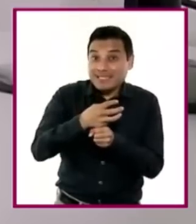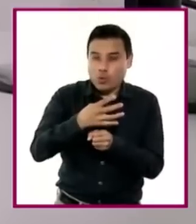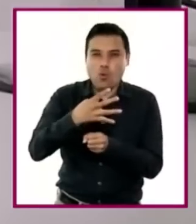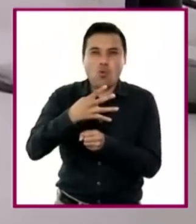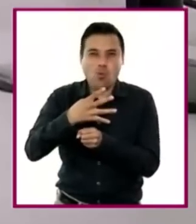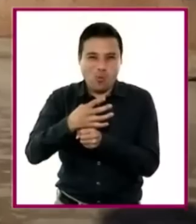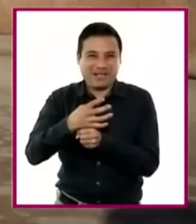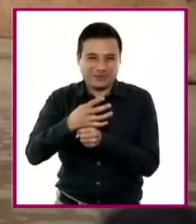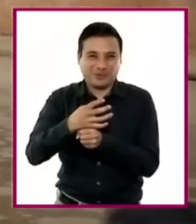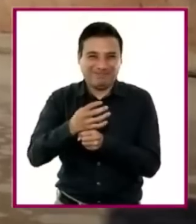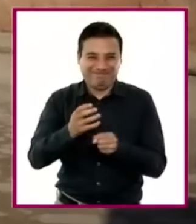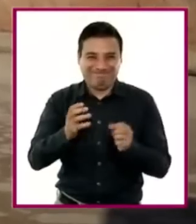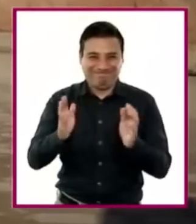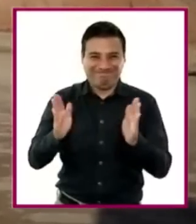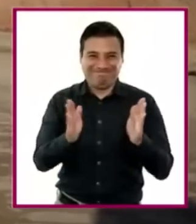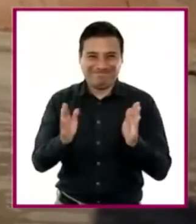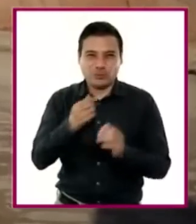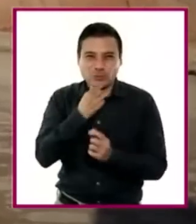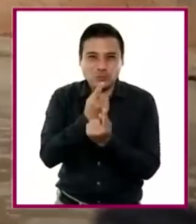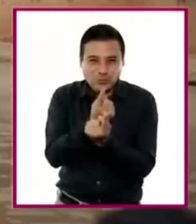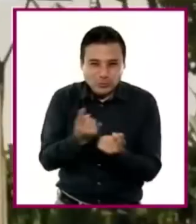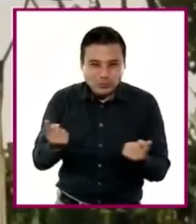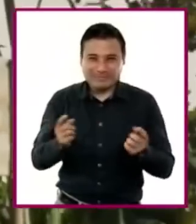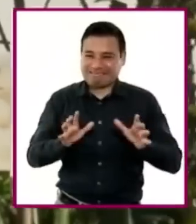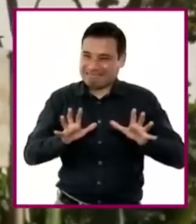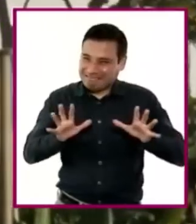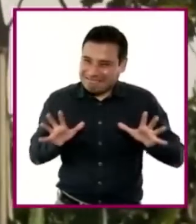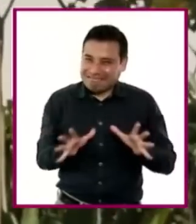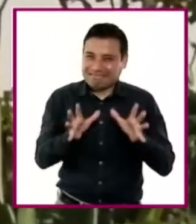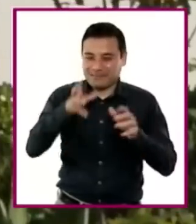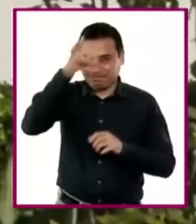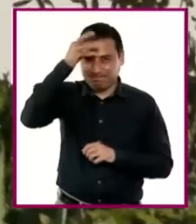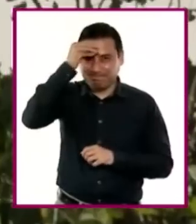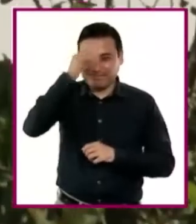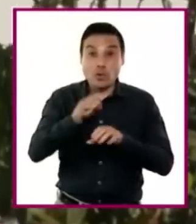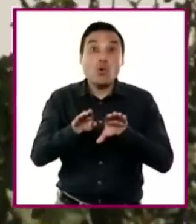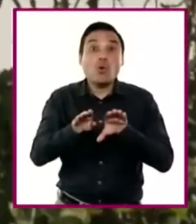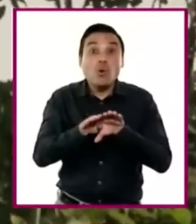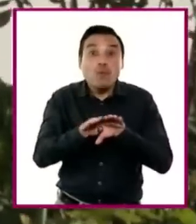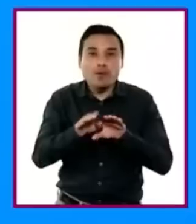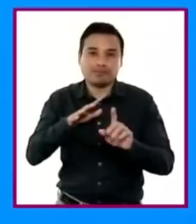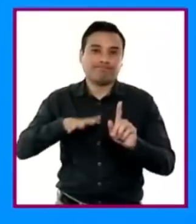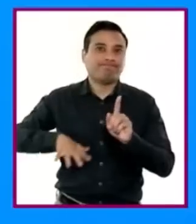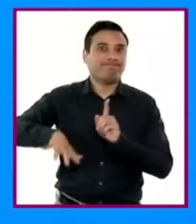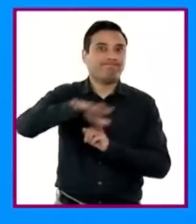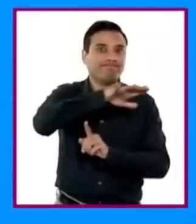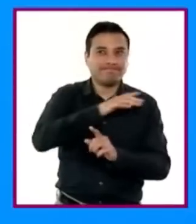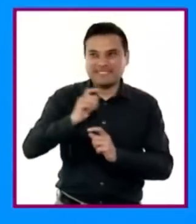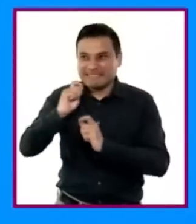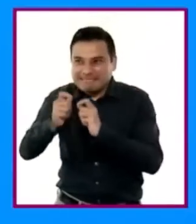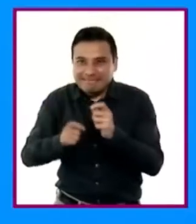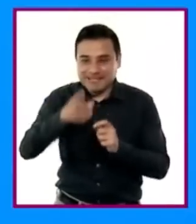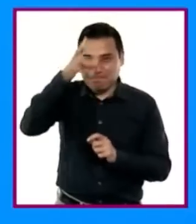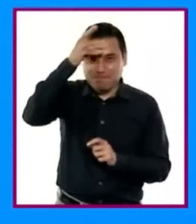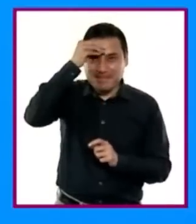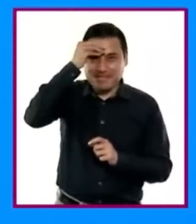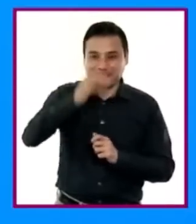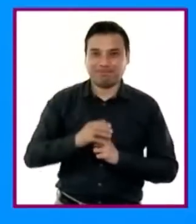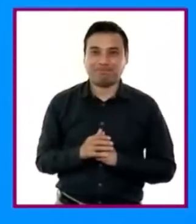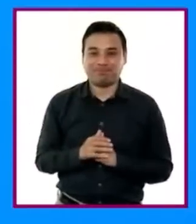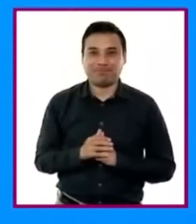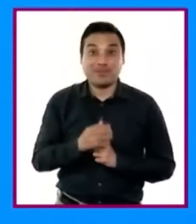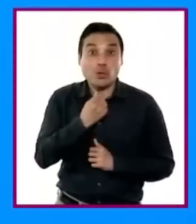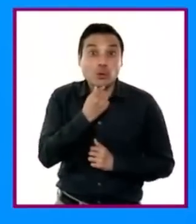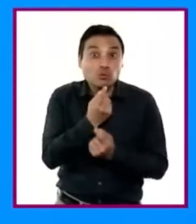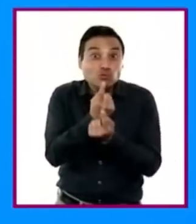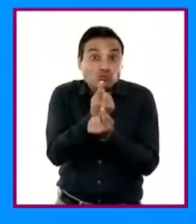a partir de la interacción con el entorno de manera más Autónoma el interés que muestran niñas